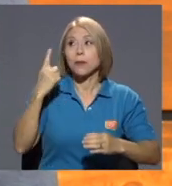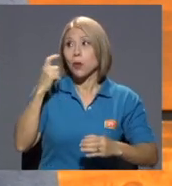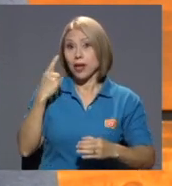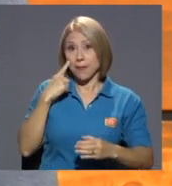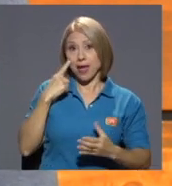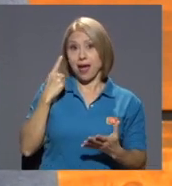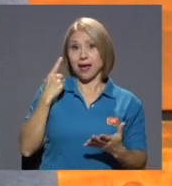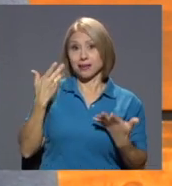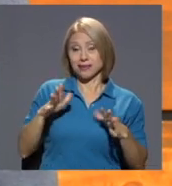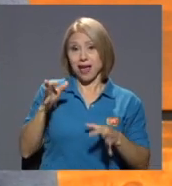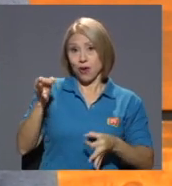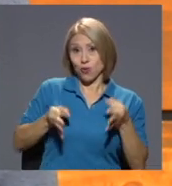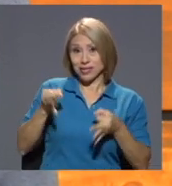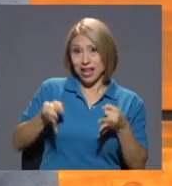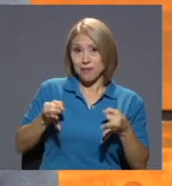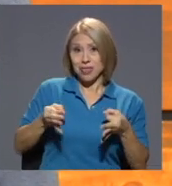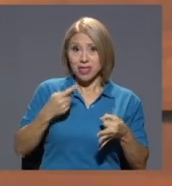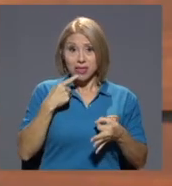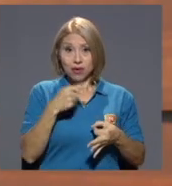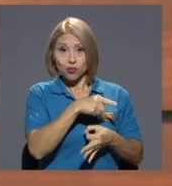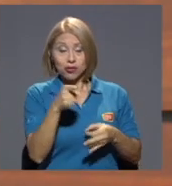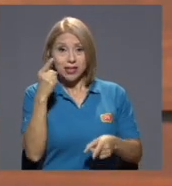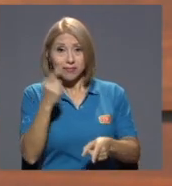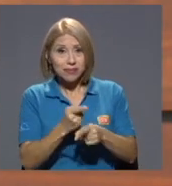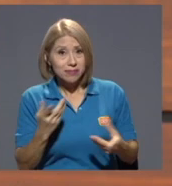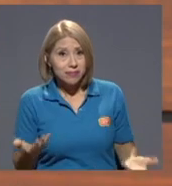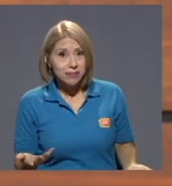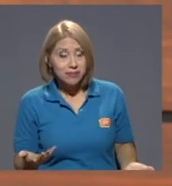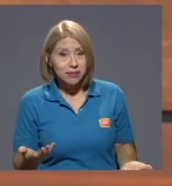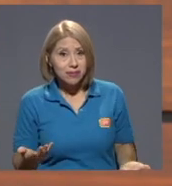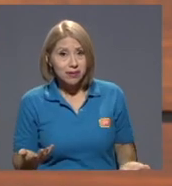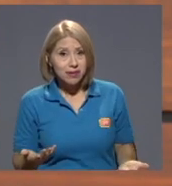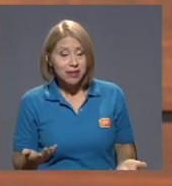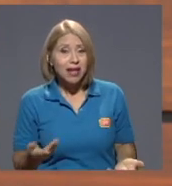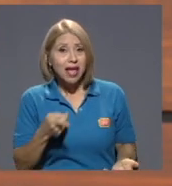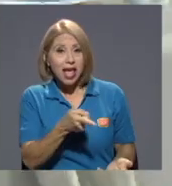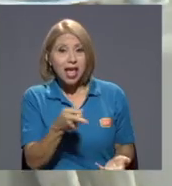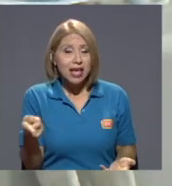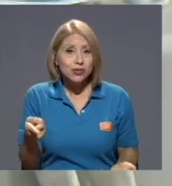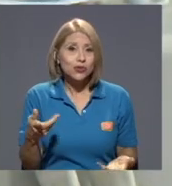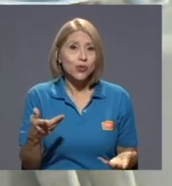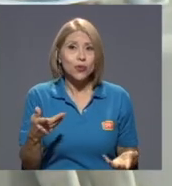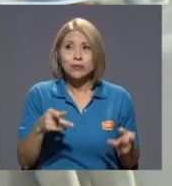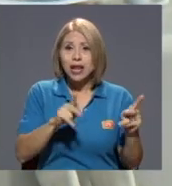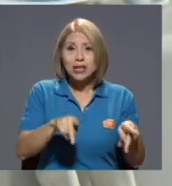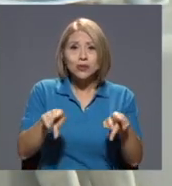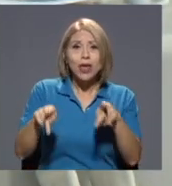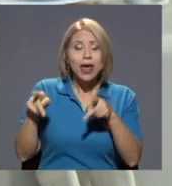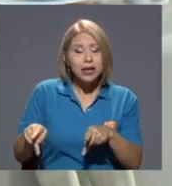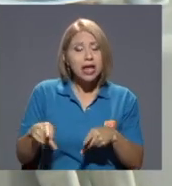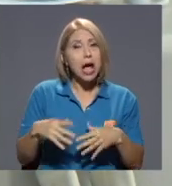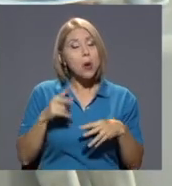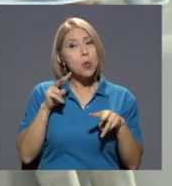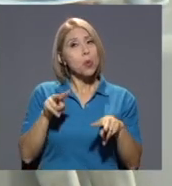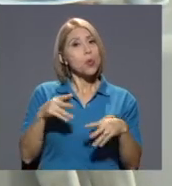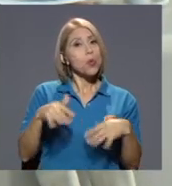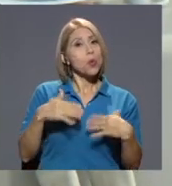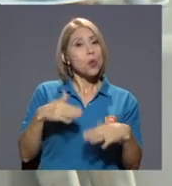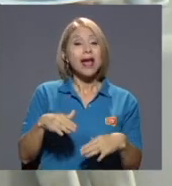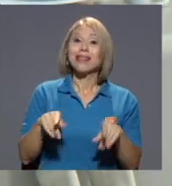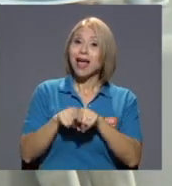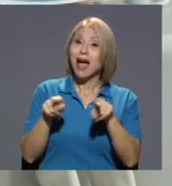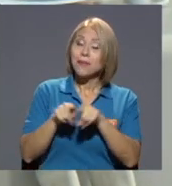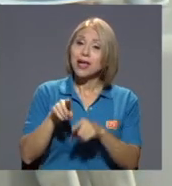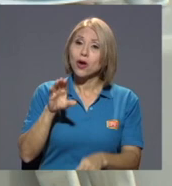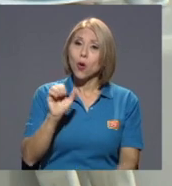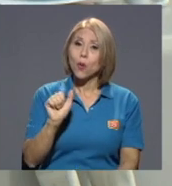me sigue del merval y eso a ver la ciudadanía no aprecia lo valora inclusive como al vino manejo muchas